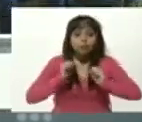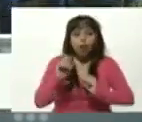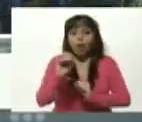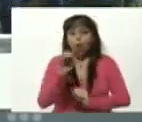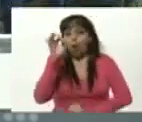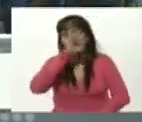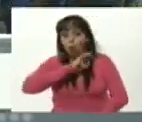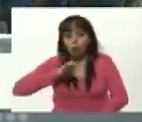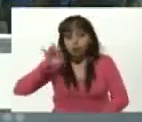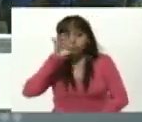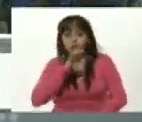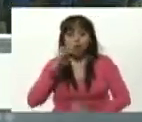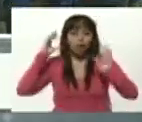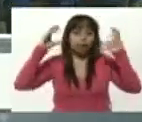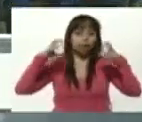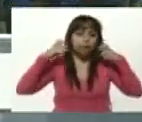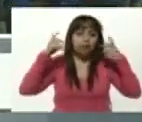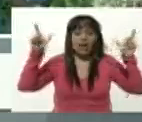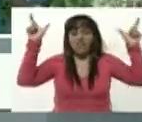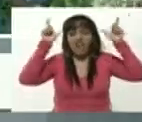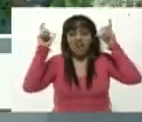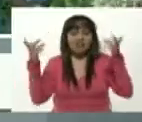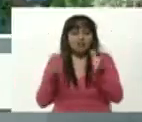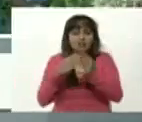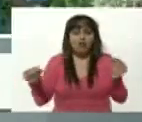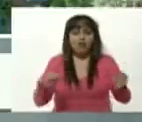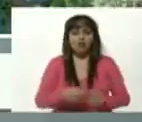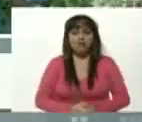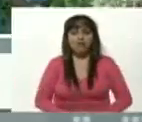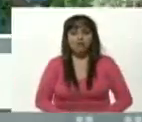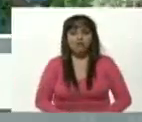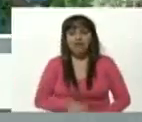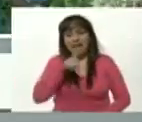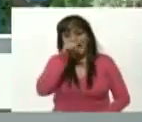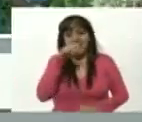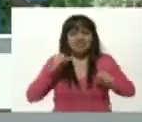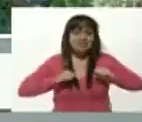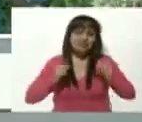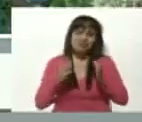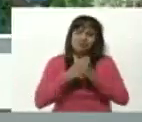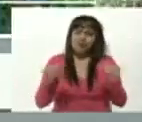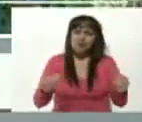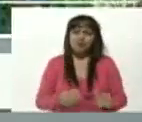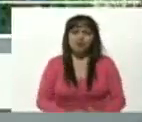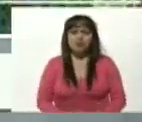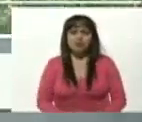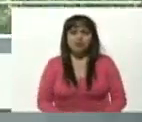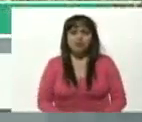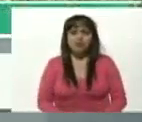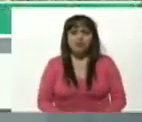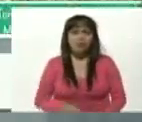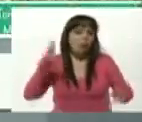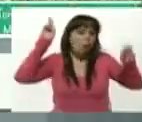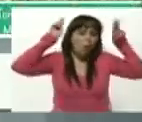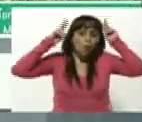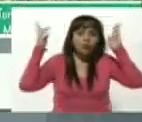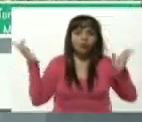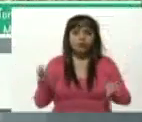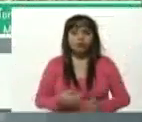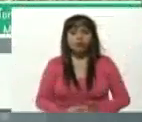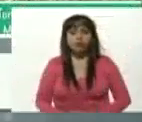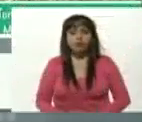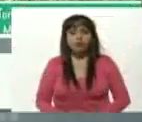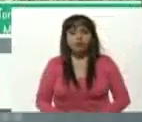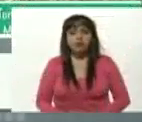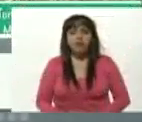los ovinos, las vacas, los toros. ¿Ah? ¿Qué más? Los conejos.